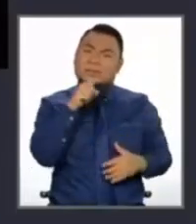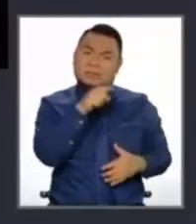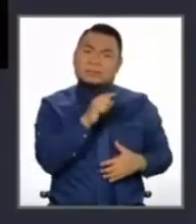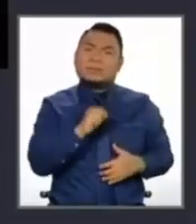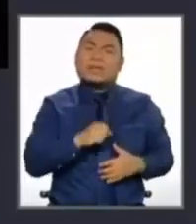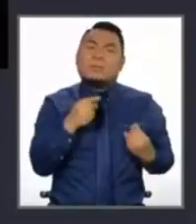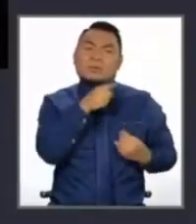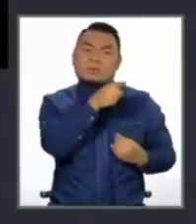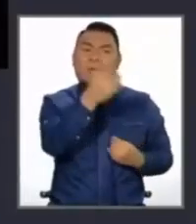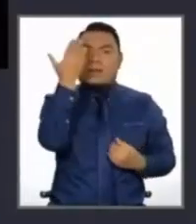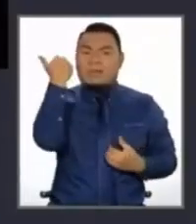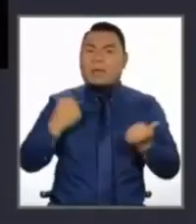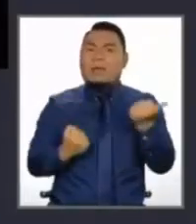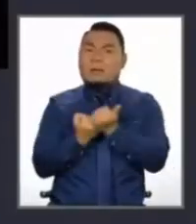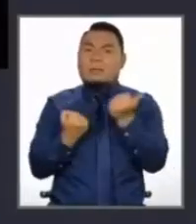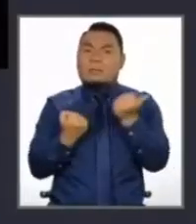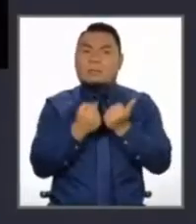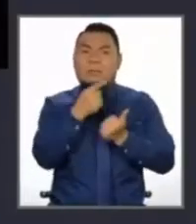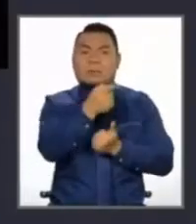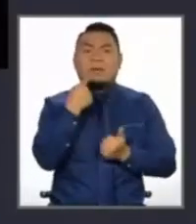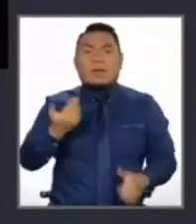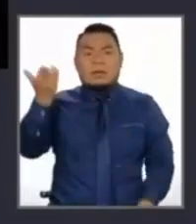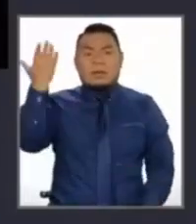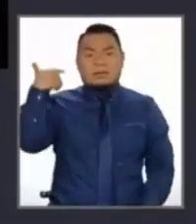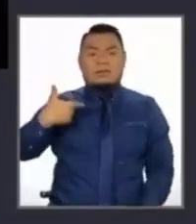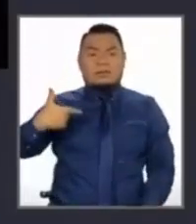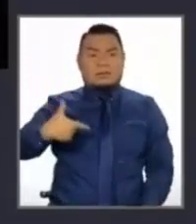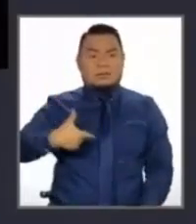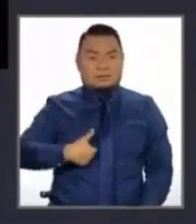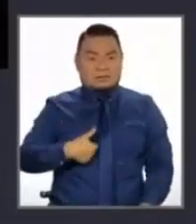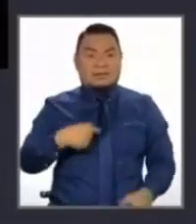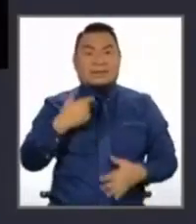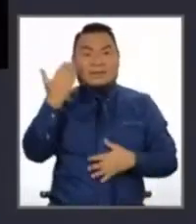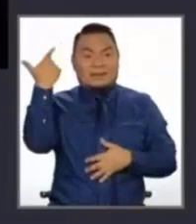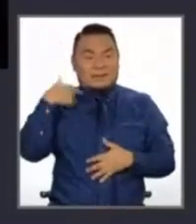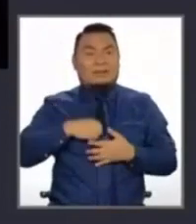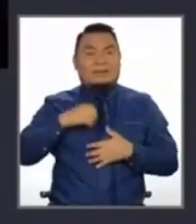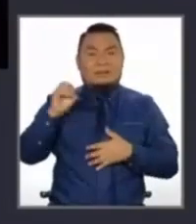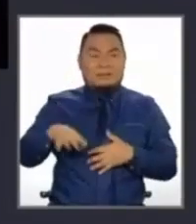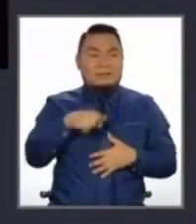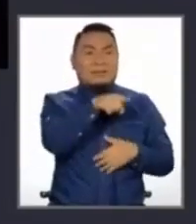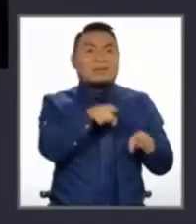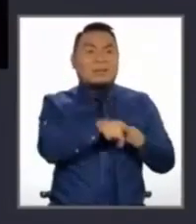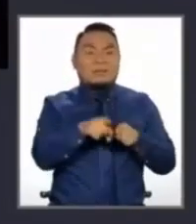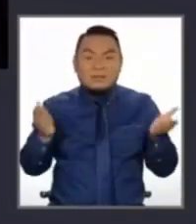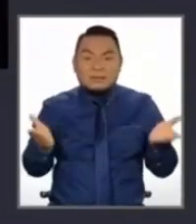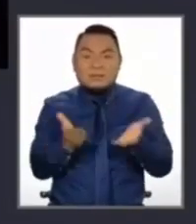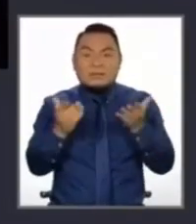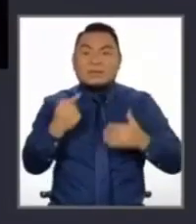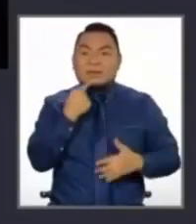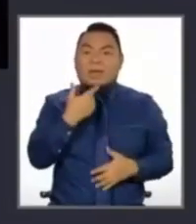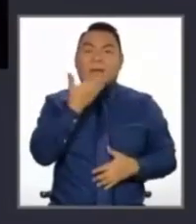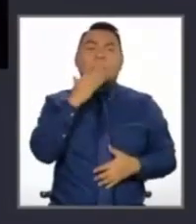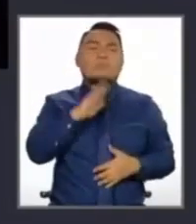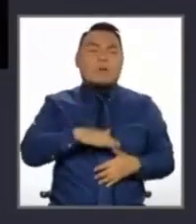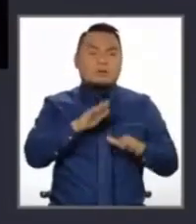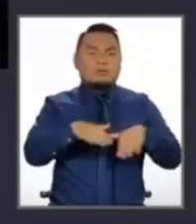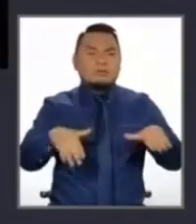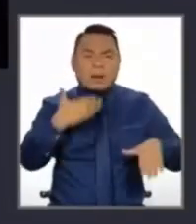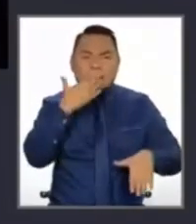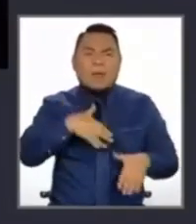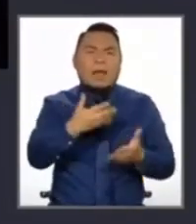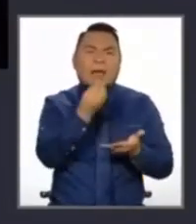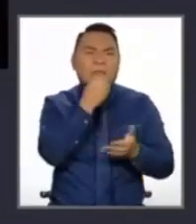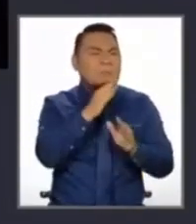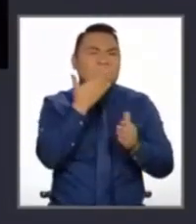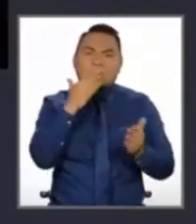por haber apoyado las esterilizaciones forzadas, sino además porque es un promotor de la lactancia artificial. Usted es